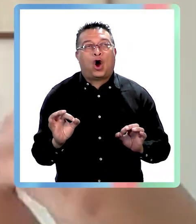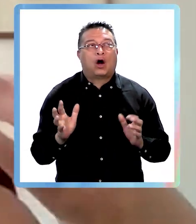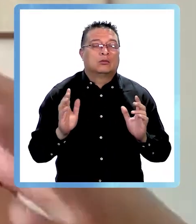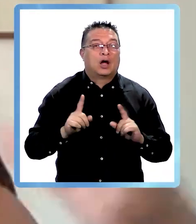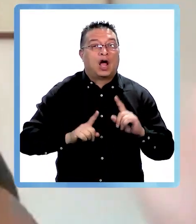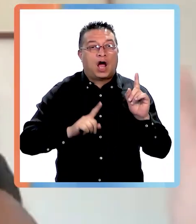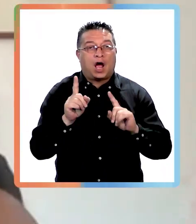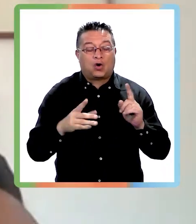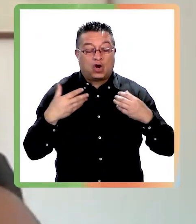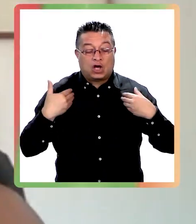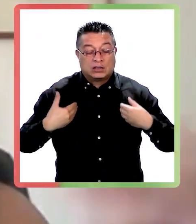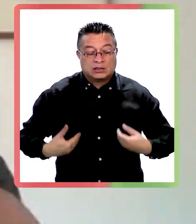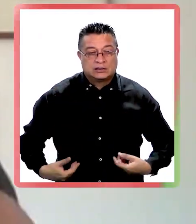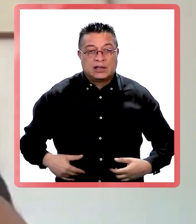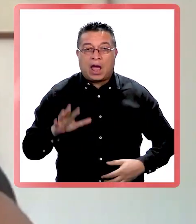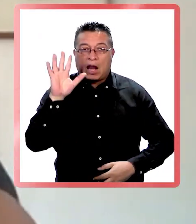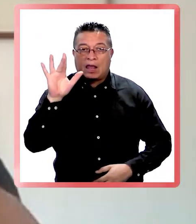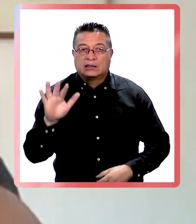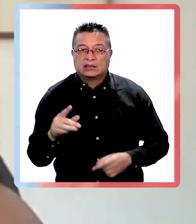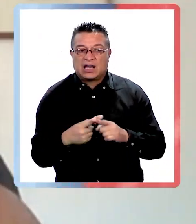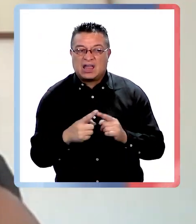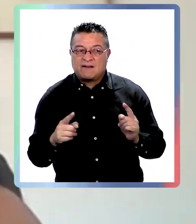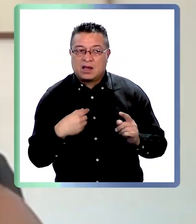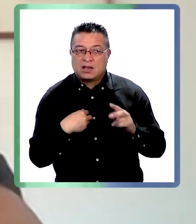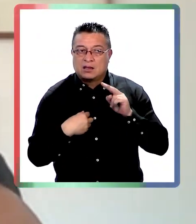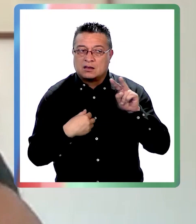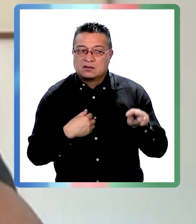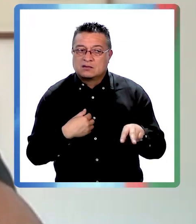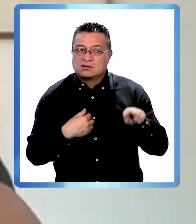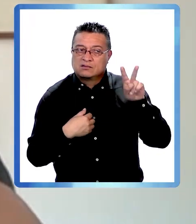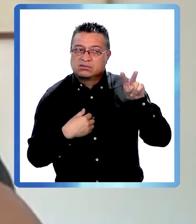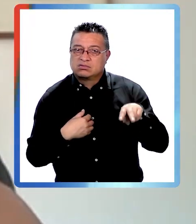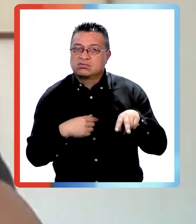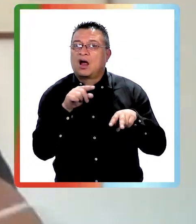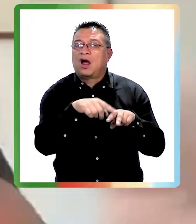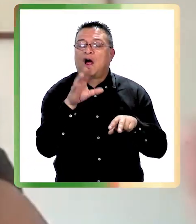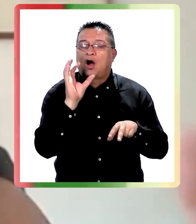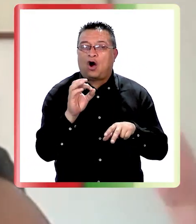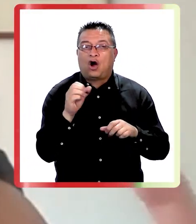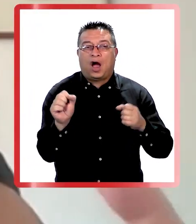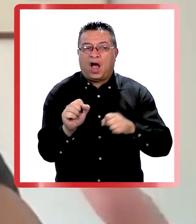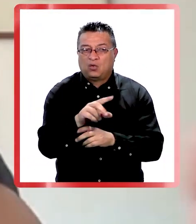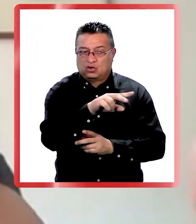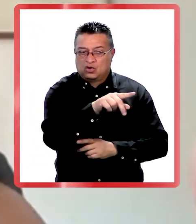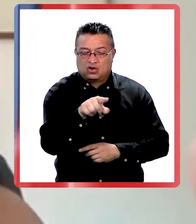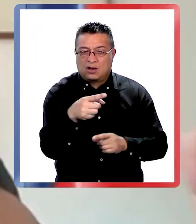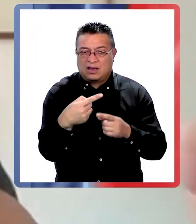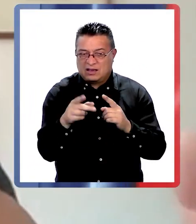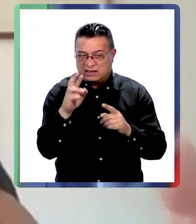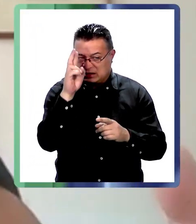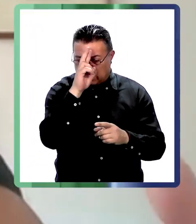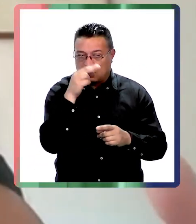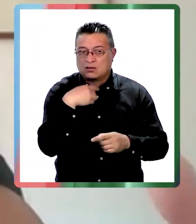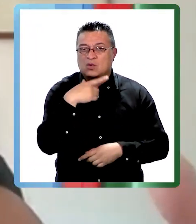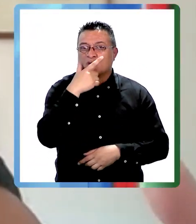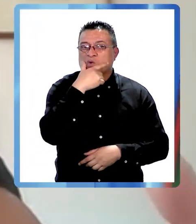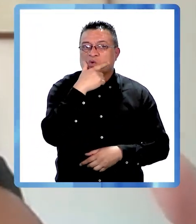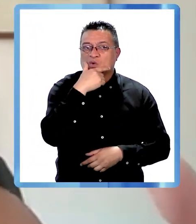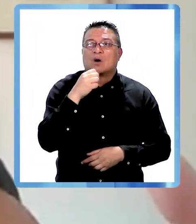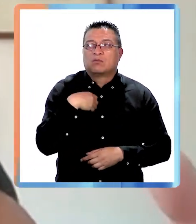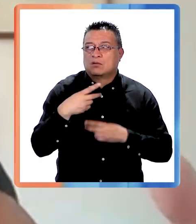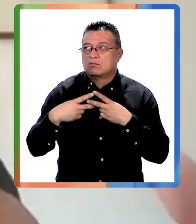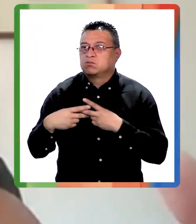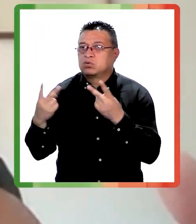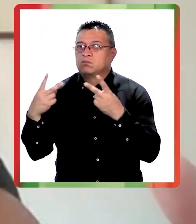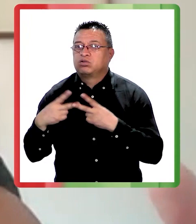que, no sé, tenga cierto tipo de vestimenta o que ande en cierto tipo de auto, me va a parecer una sospecha y yo lo voy a